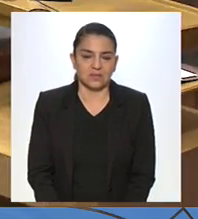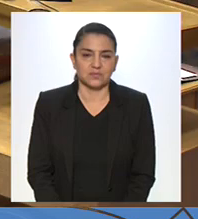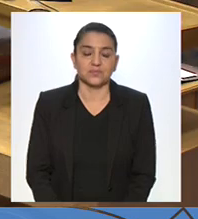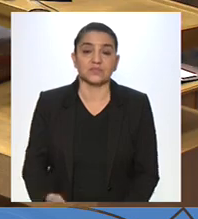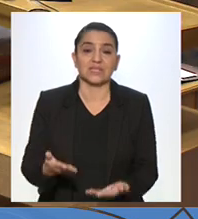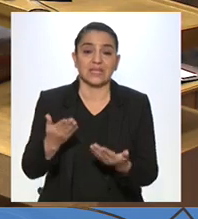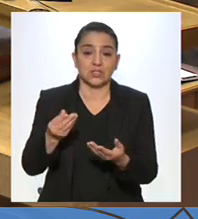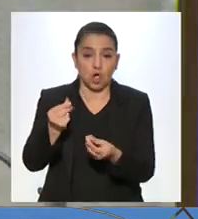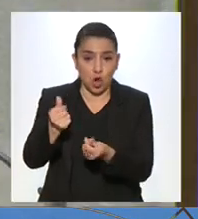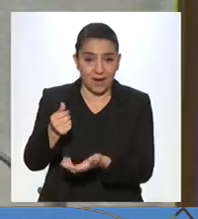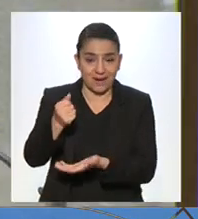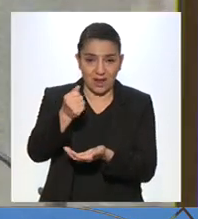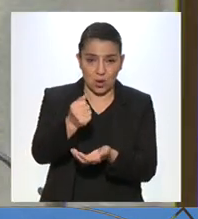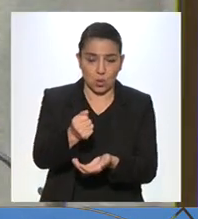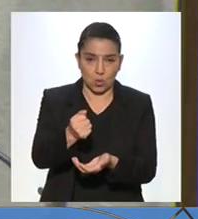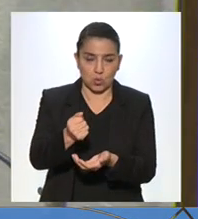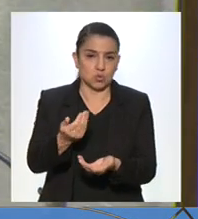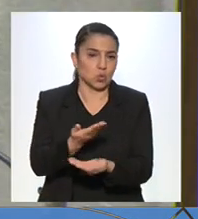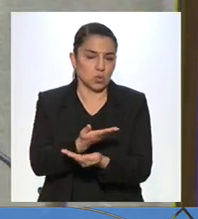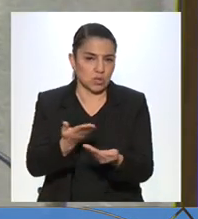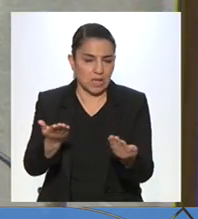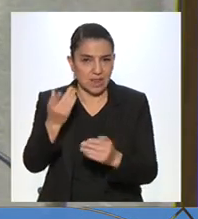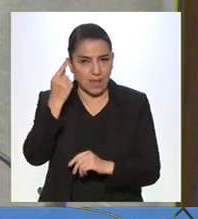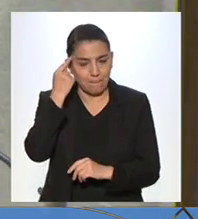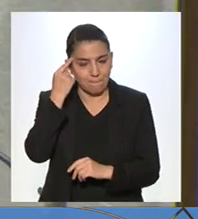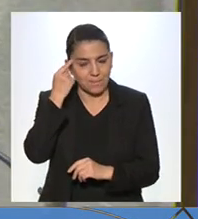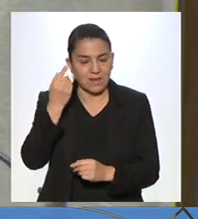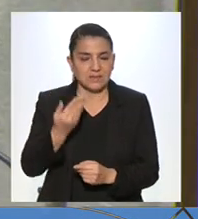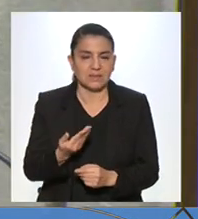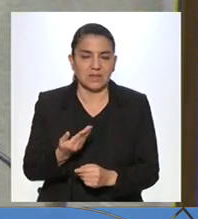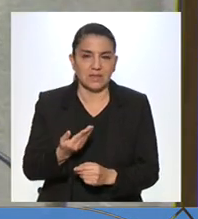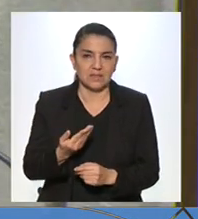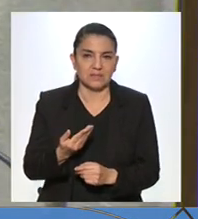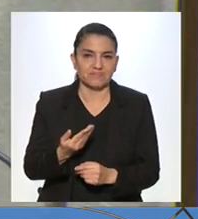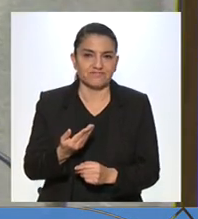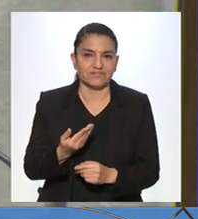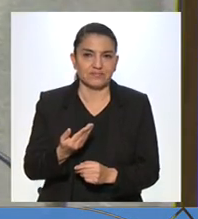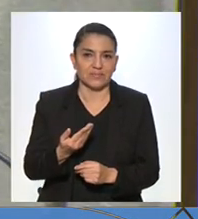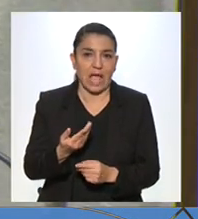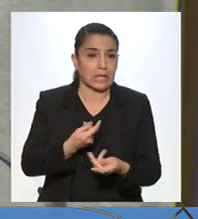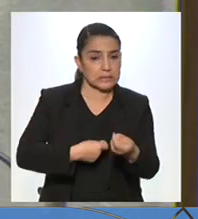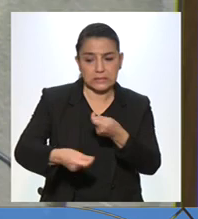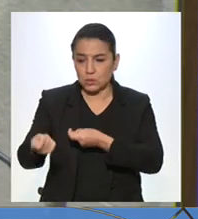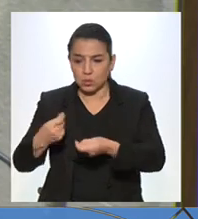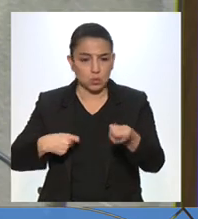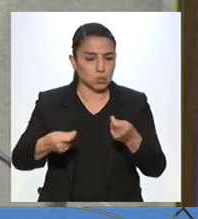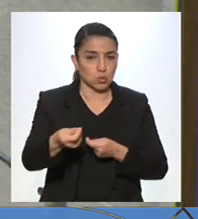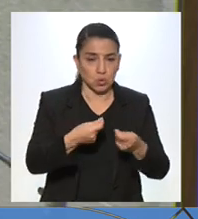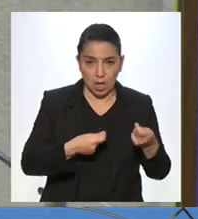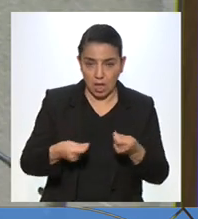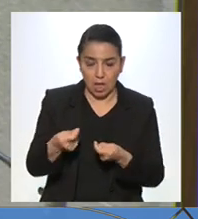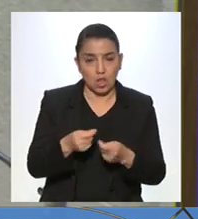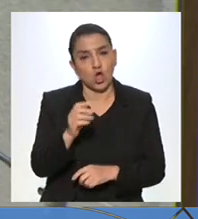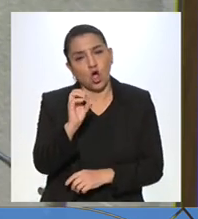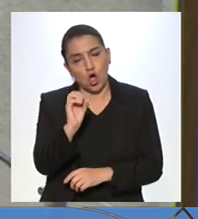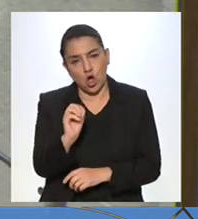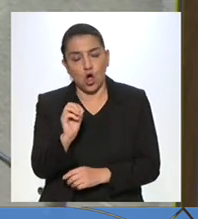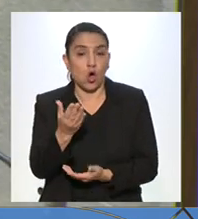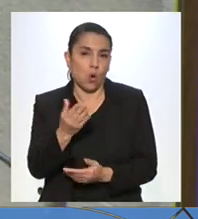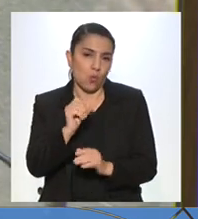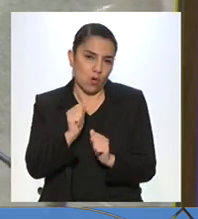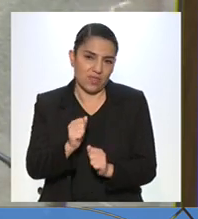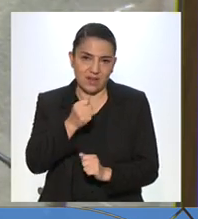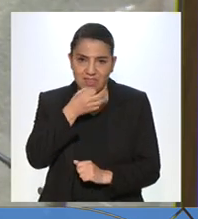esos recursos ustedes sostienen que han estado circulando en la economía, o, como uno podría decir,